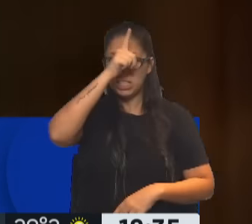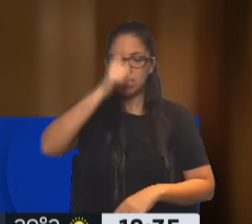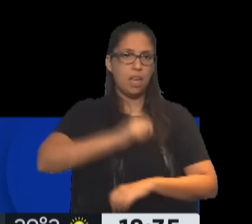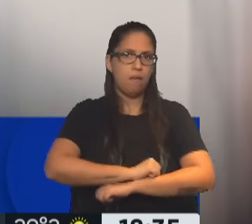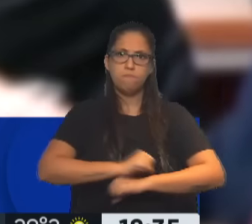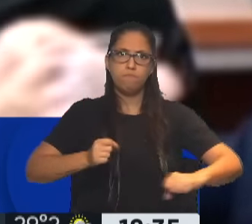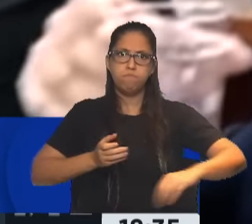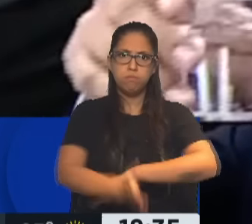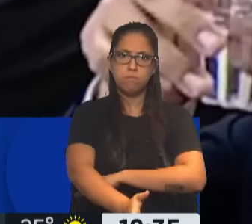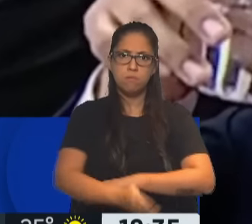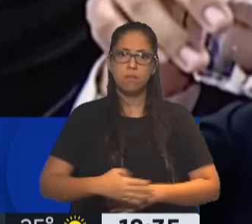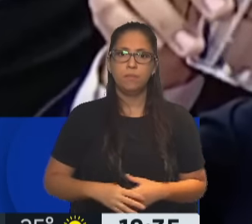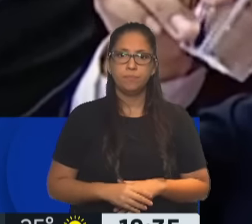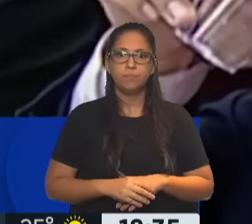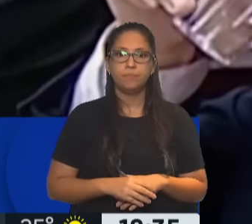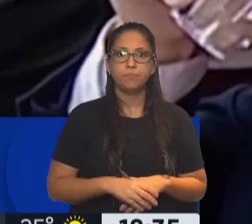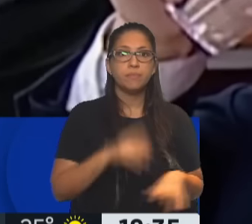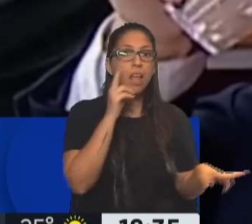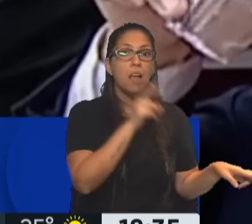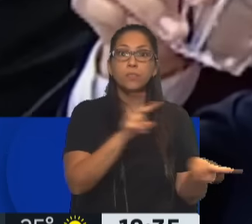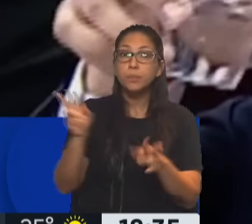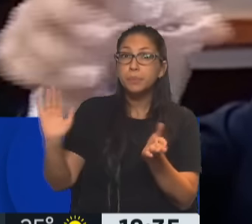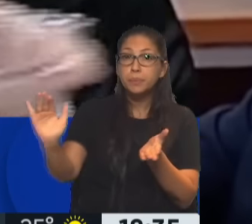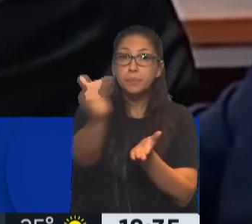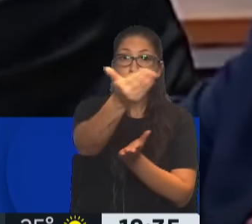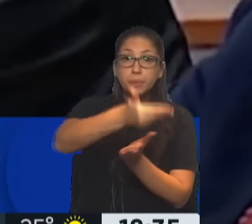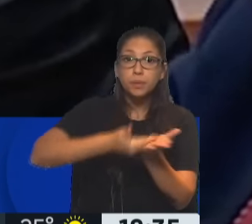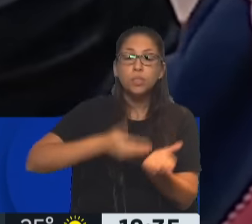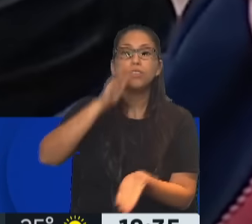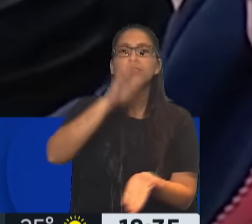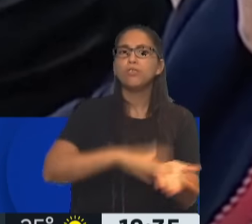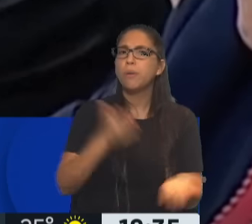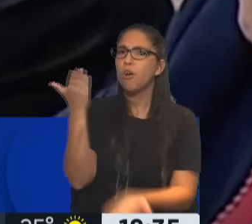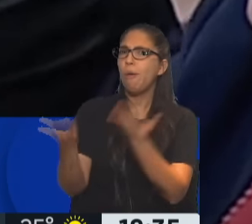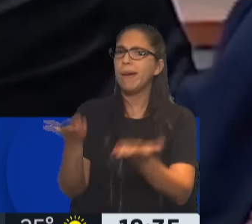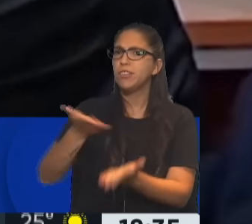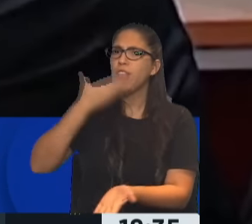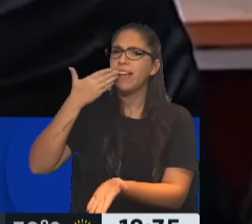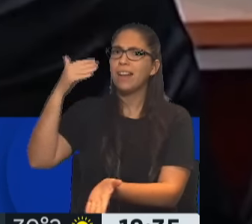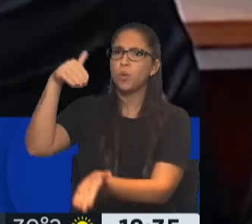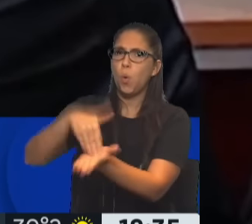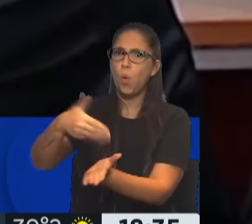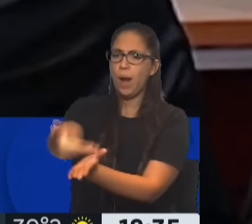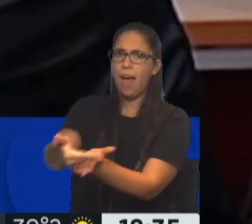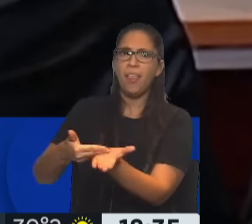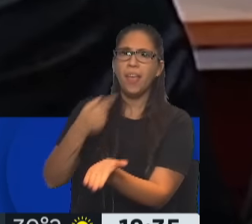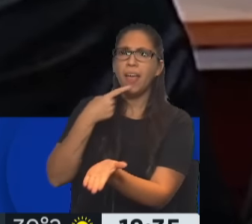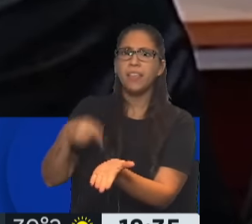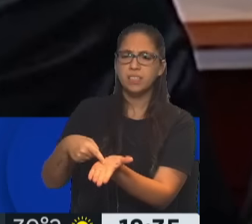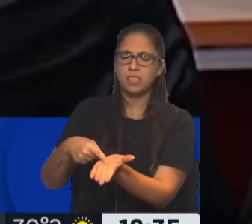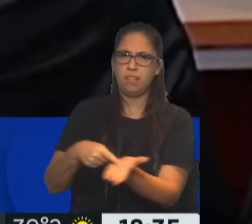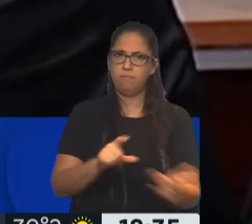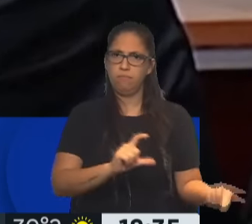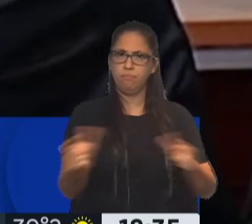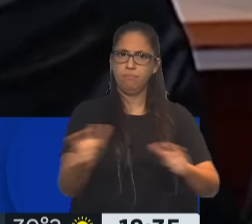fuerza. Las observaciones que se tienen respecto de sus declaraciones juradas, donde aparece un incremento